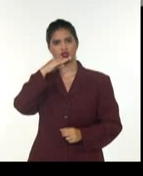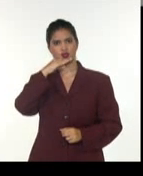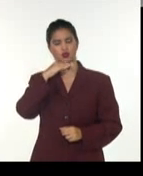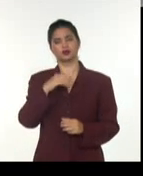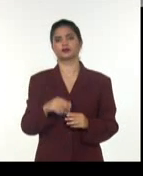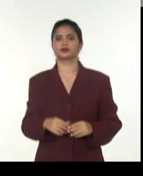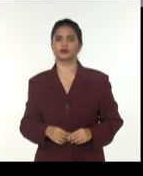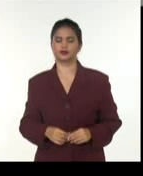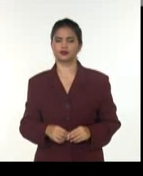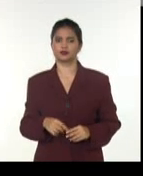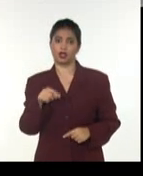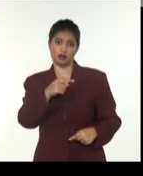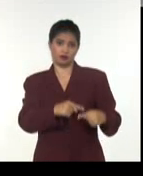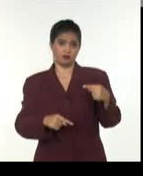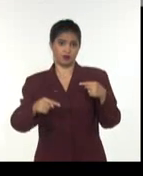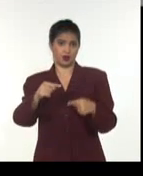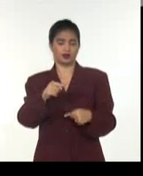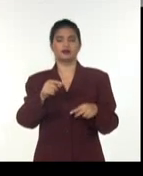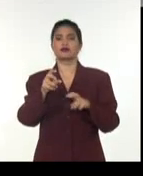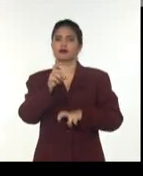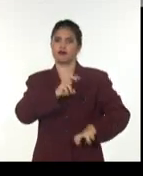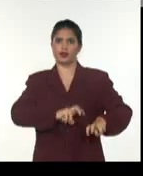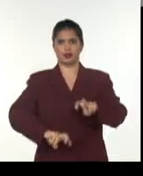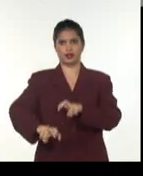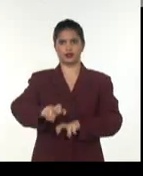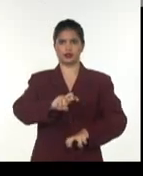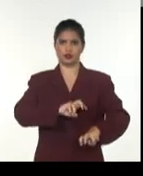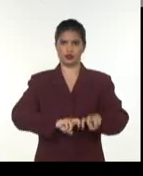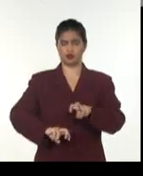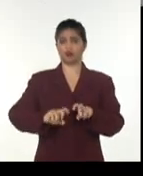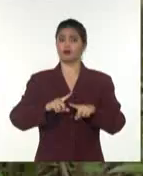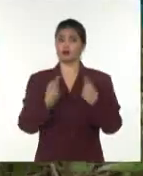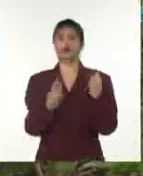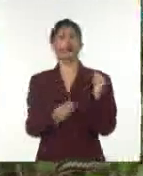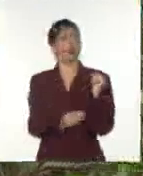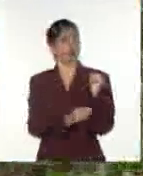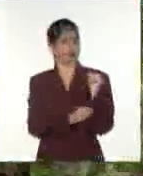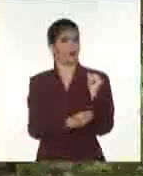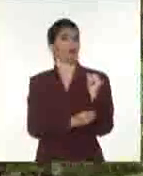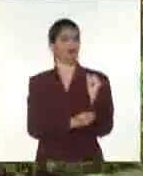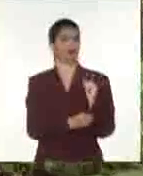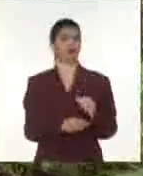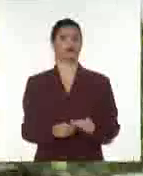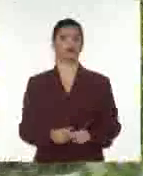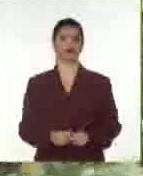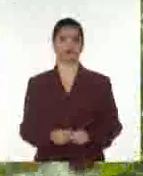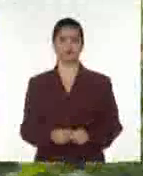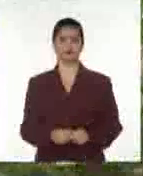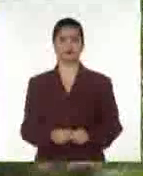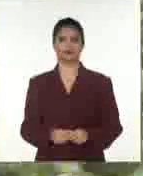se priorizan estas investigaciones por sus potencialidades.